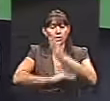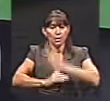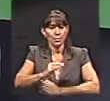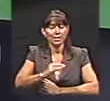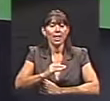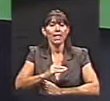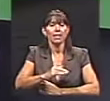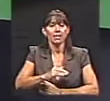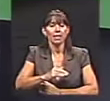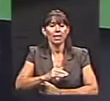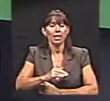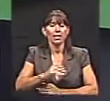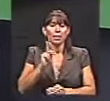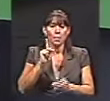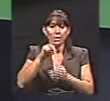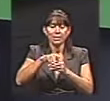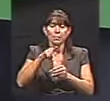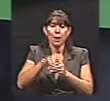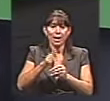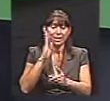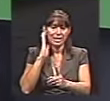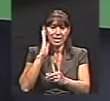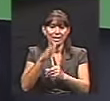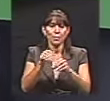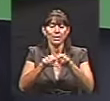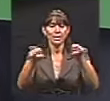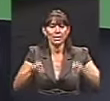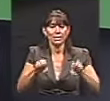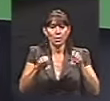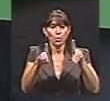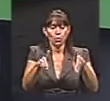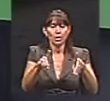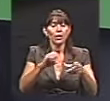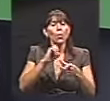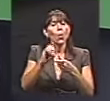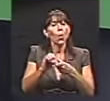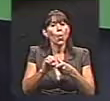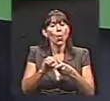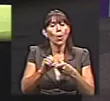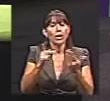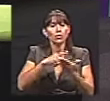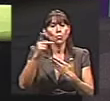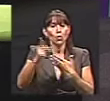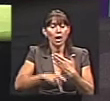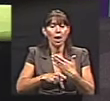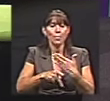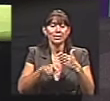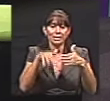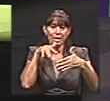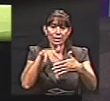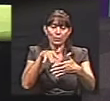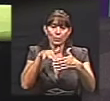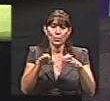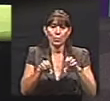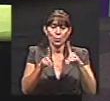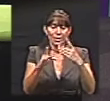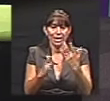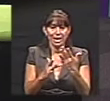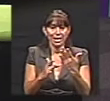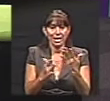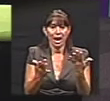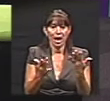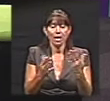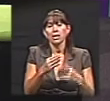discapacidad de participar directamente del sistema educativo o en los programas de formación técnica, y